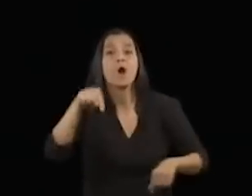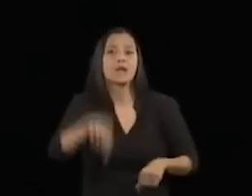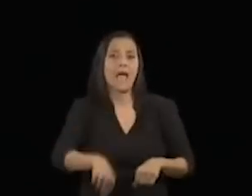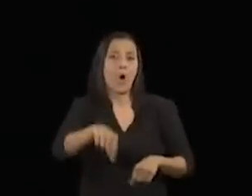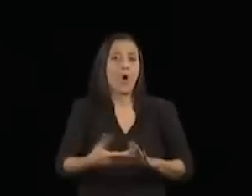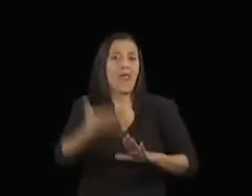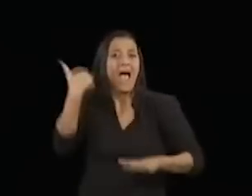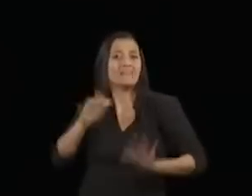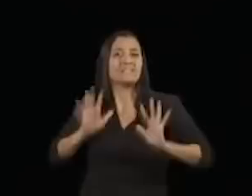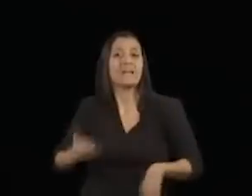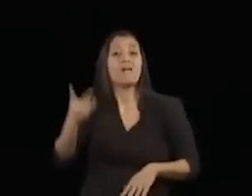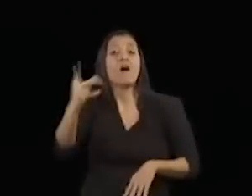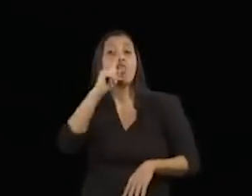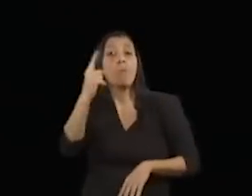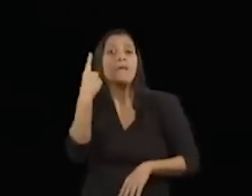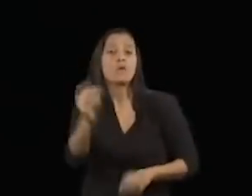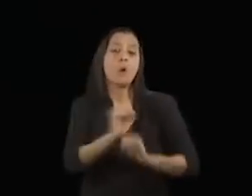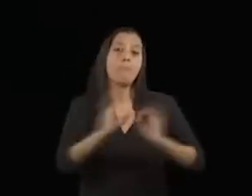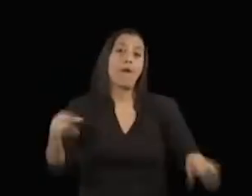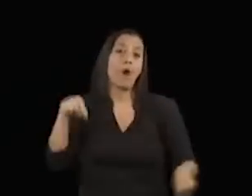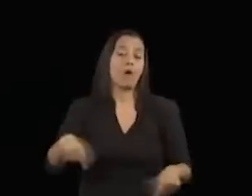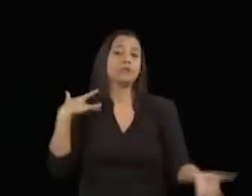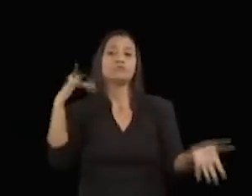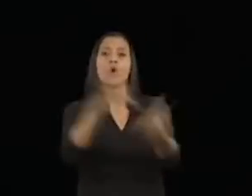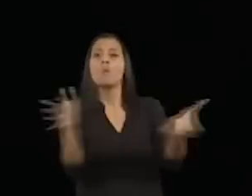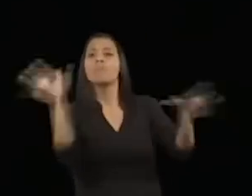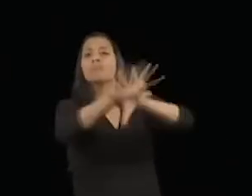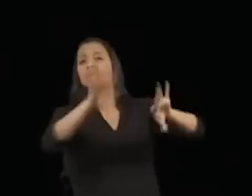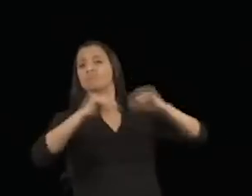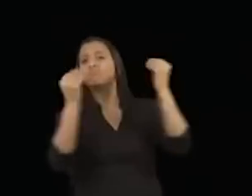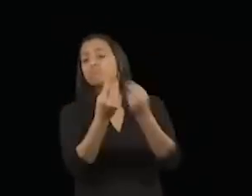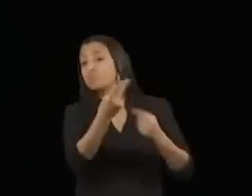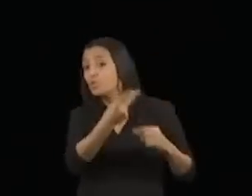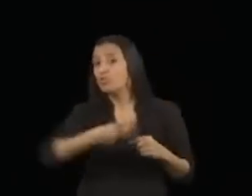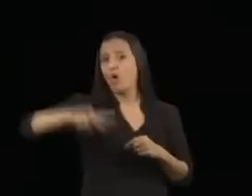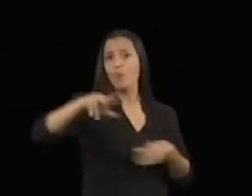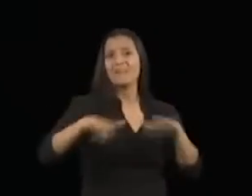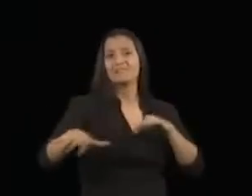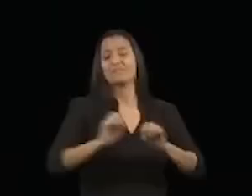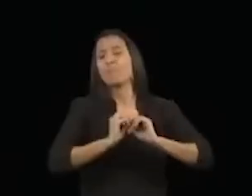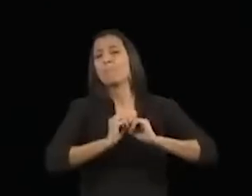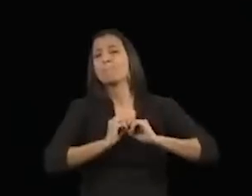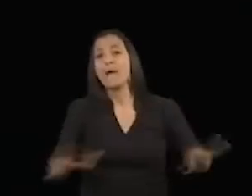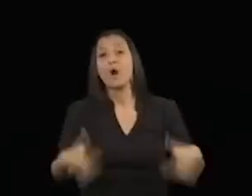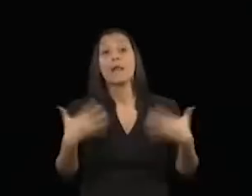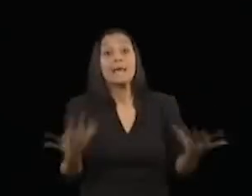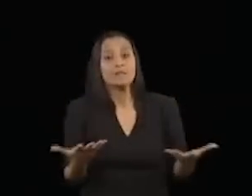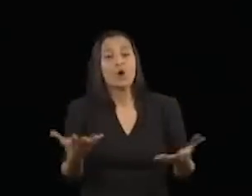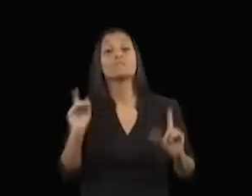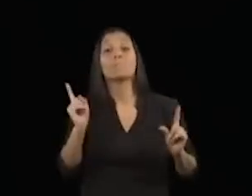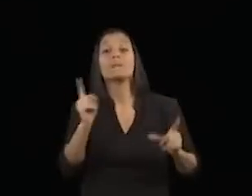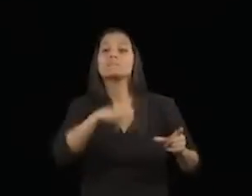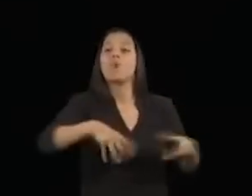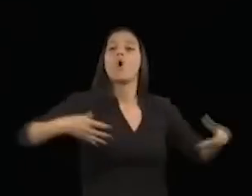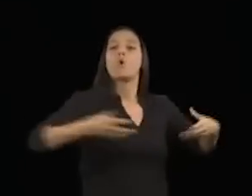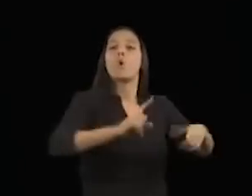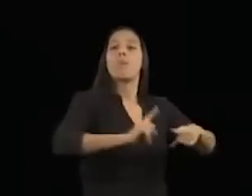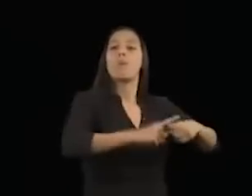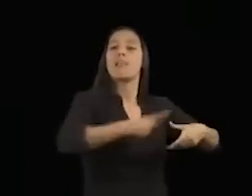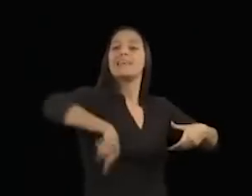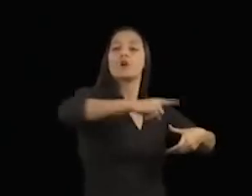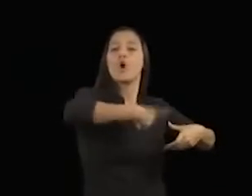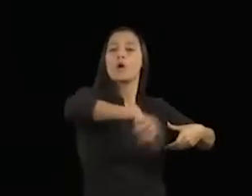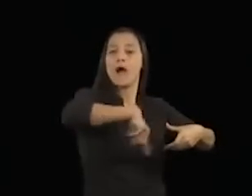teníamos en el 2001. Es decir, un perfecto combo por el cual, digamos, la casta,